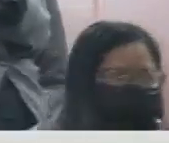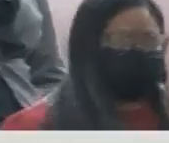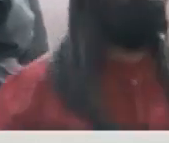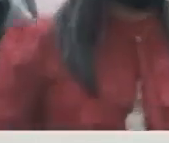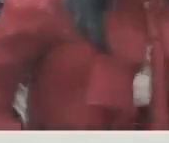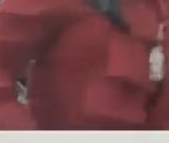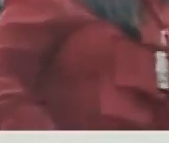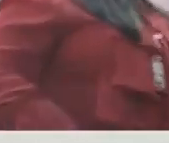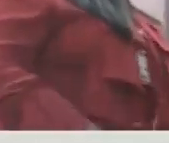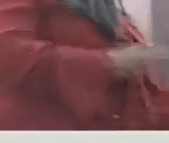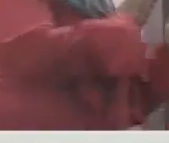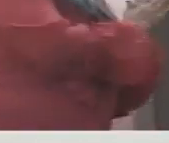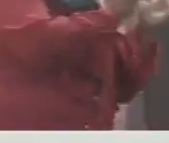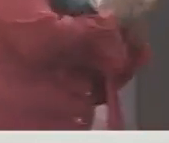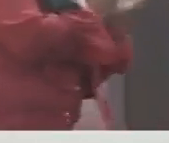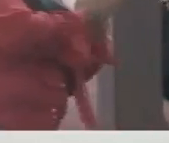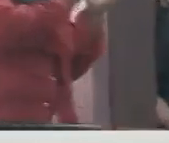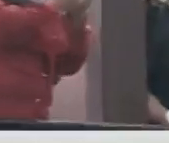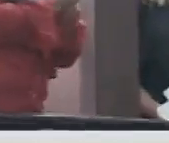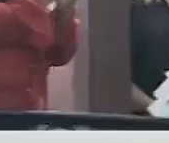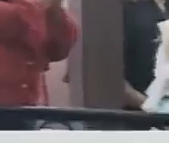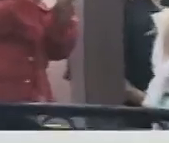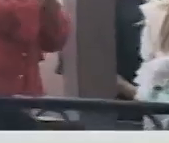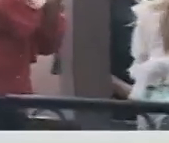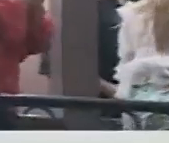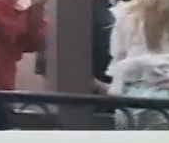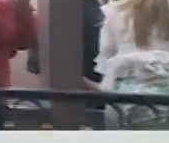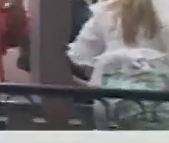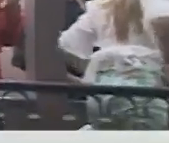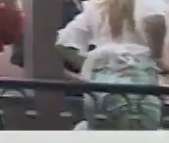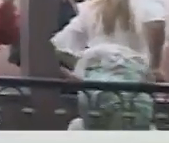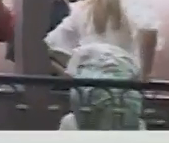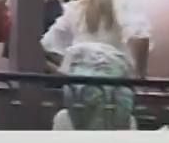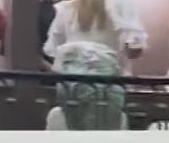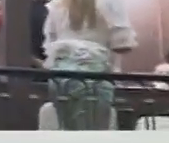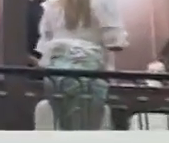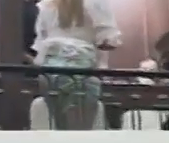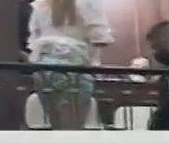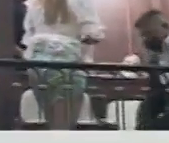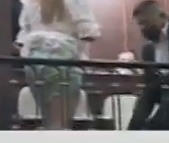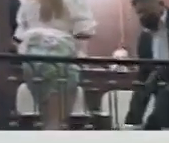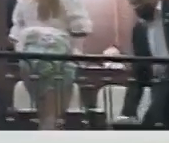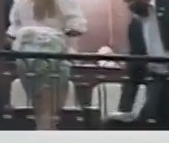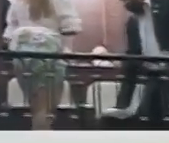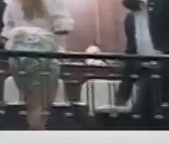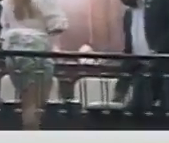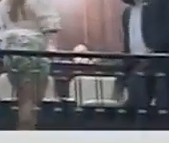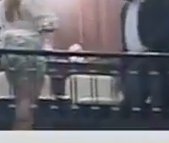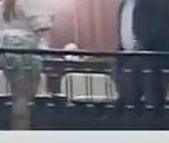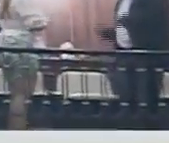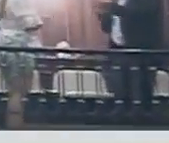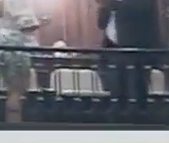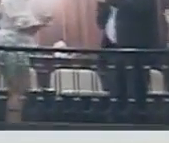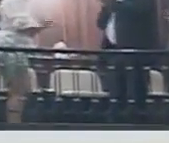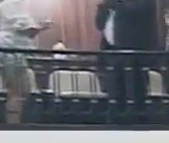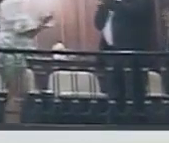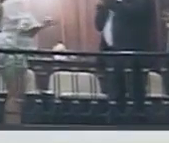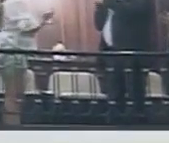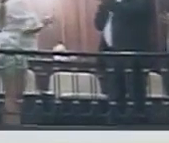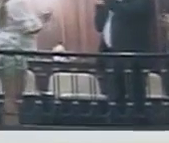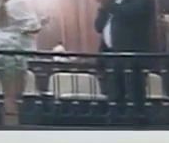Elio Rafael Sánchez Arroyo y su sobrino Jesús Adán Guevara Pérez. Reciban con este